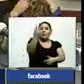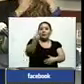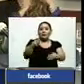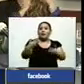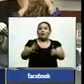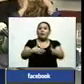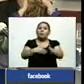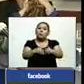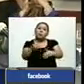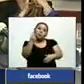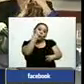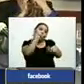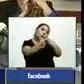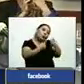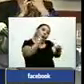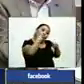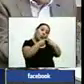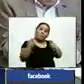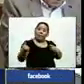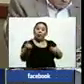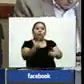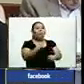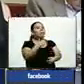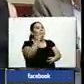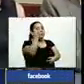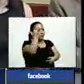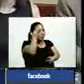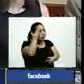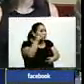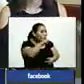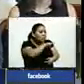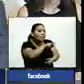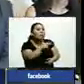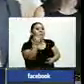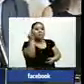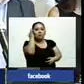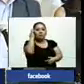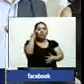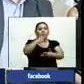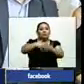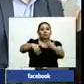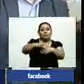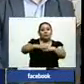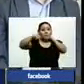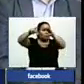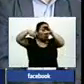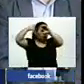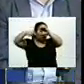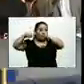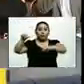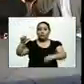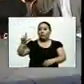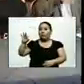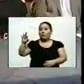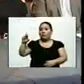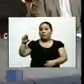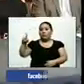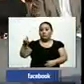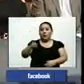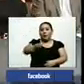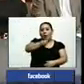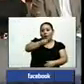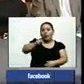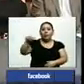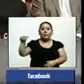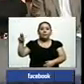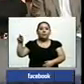próximos días se iniciarán caminatas guiadas para que turistas tengan una opción más de sana convivencia. Con imágenes de Alfredo López, Antonio